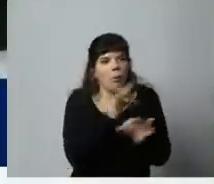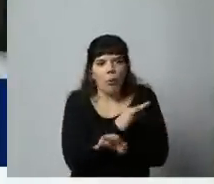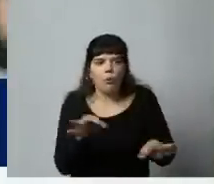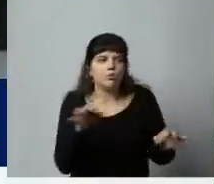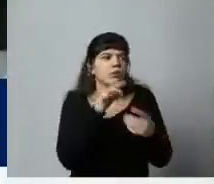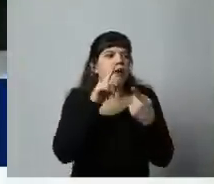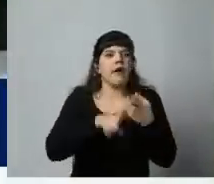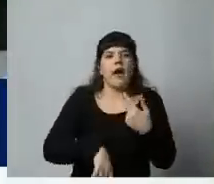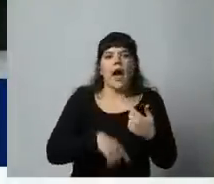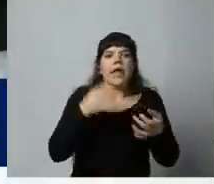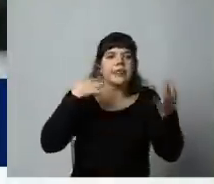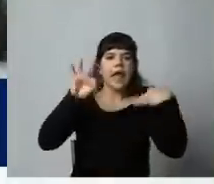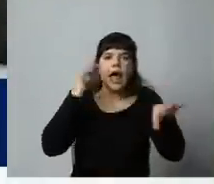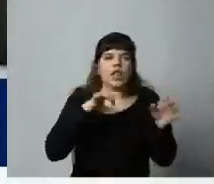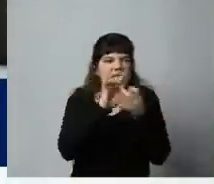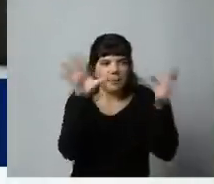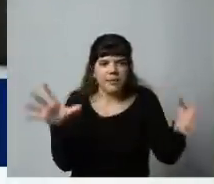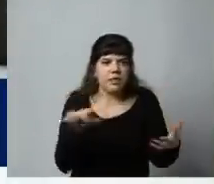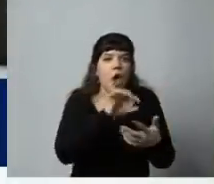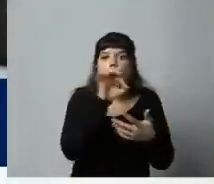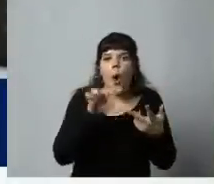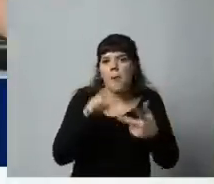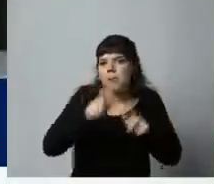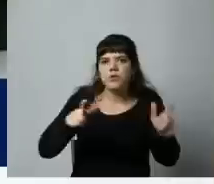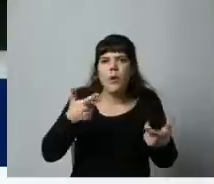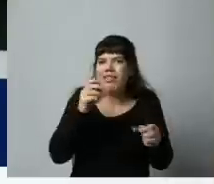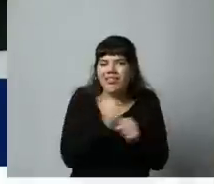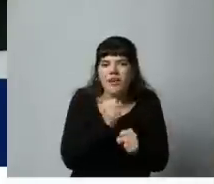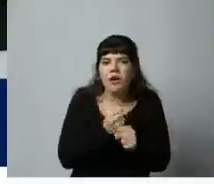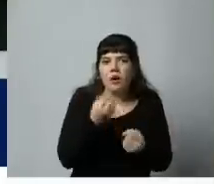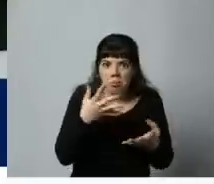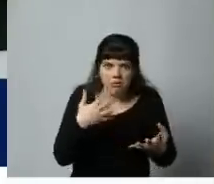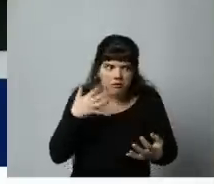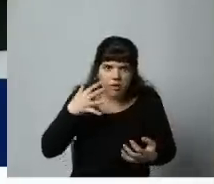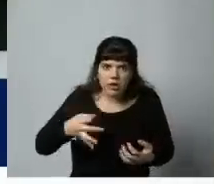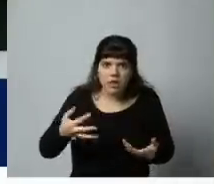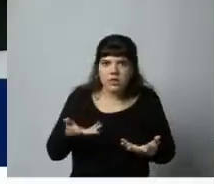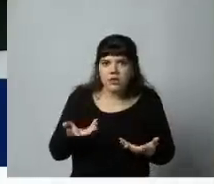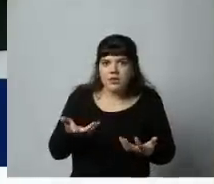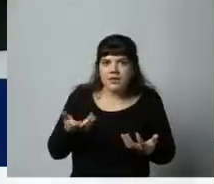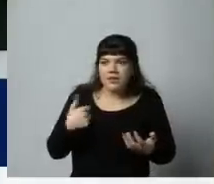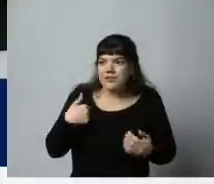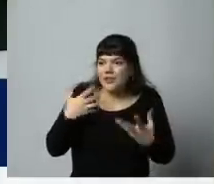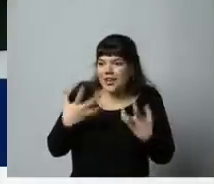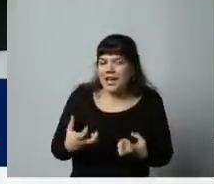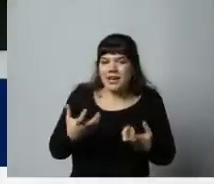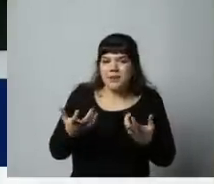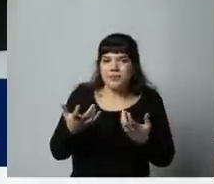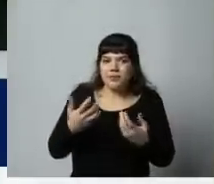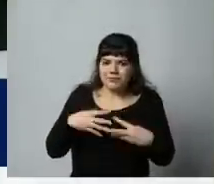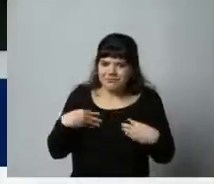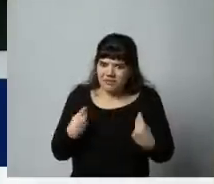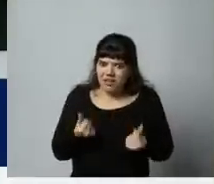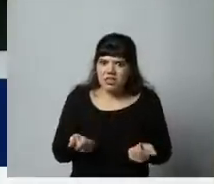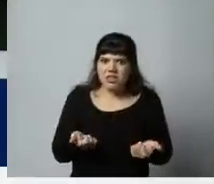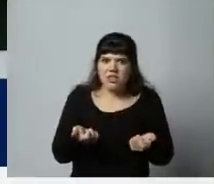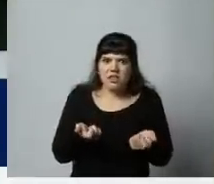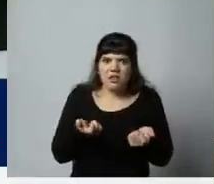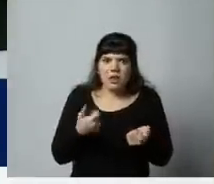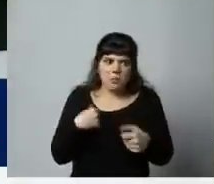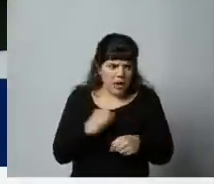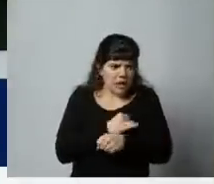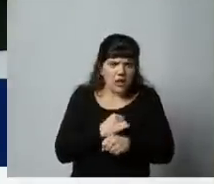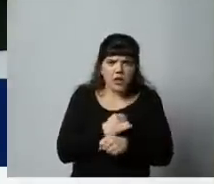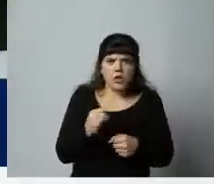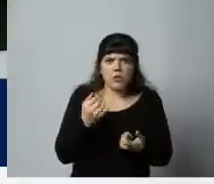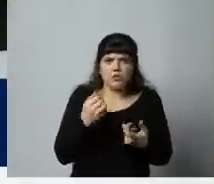teatro independiente para los compañeros que no tienen trabajo porque realmente nosotros de una u otra forma sí sentimos que somos una institución